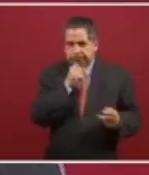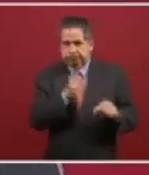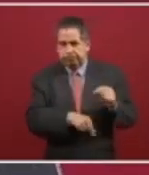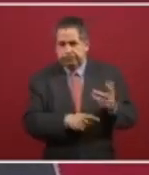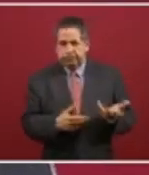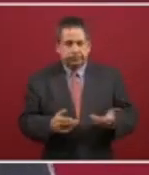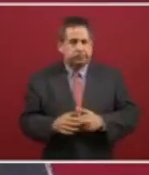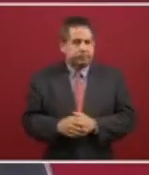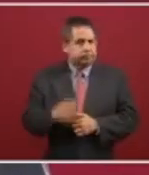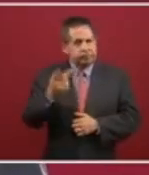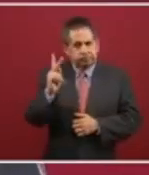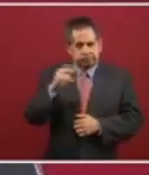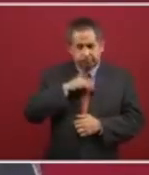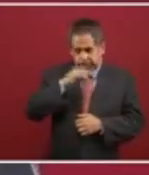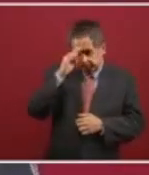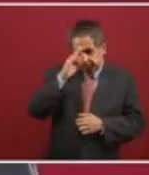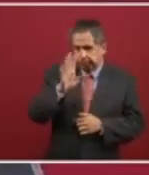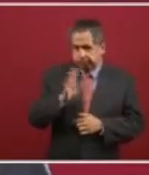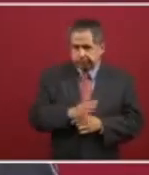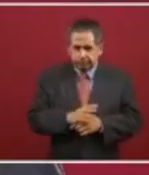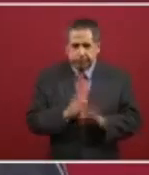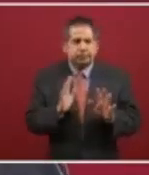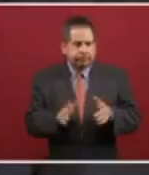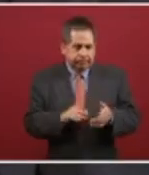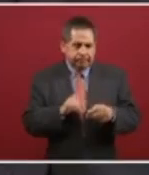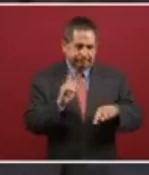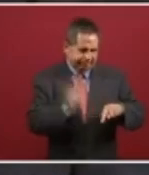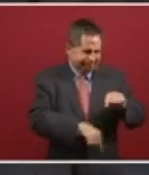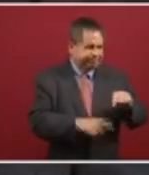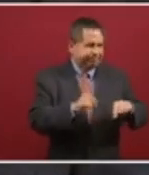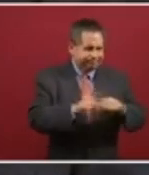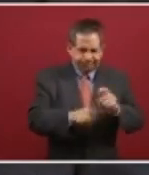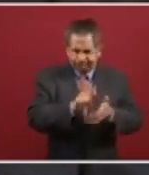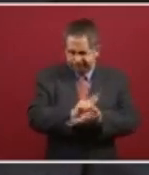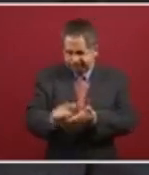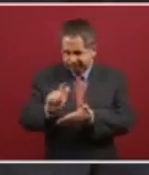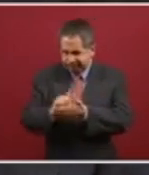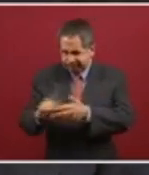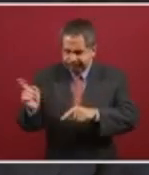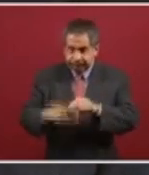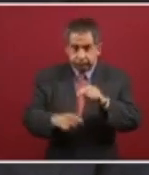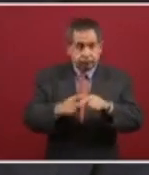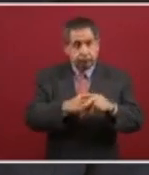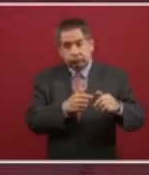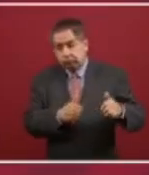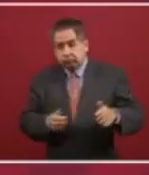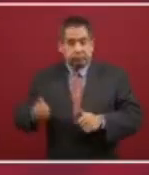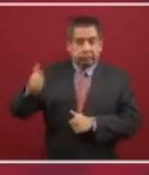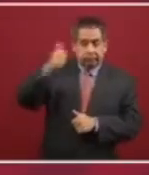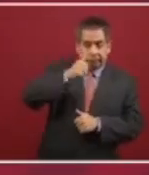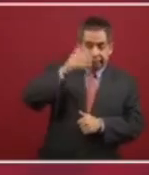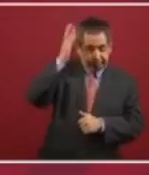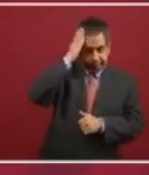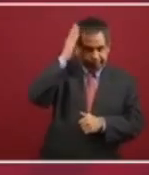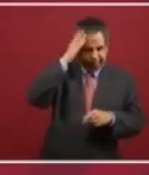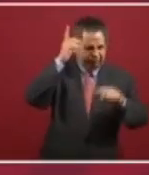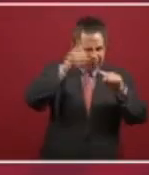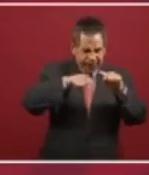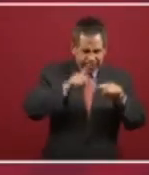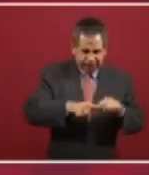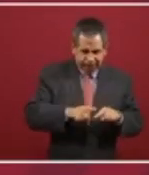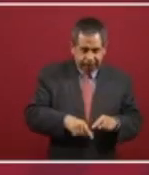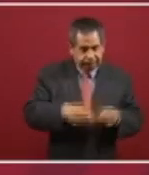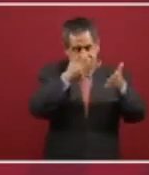se ha venido limpiando el gobierno. Empezamos arriba, pero es de